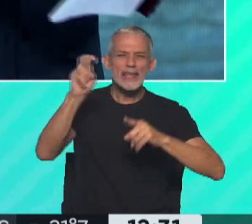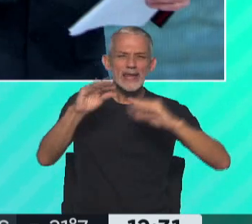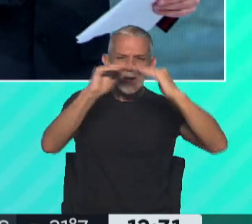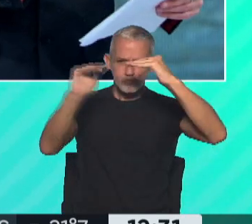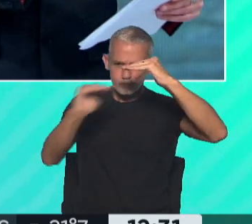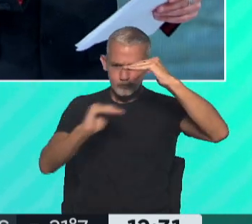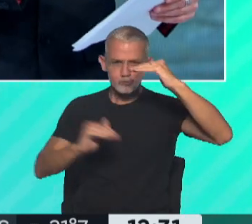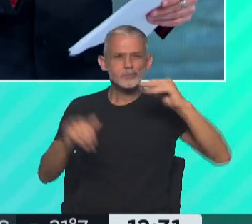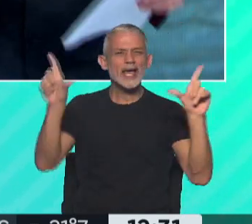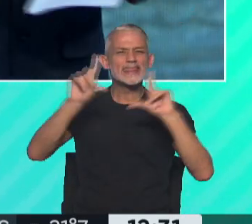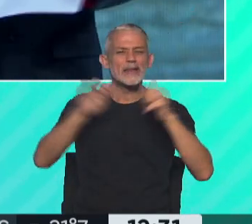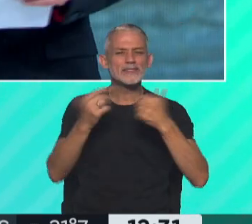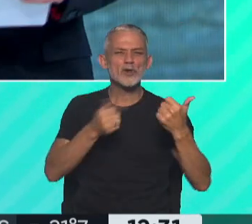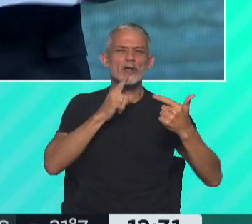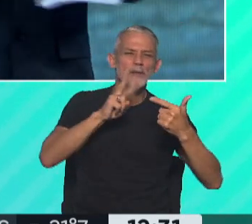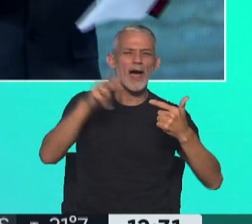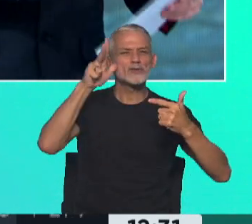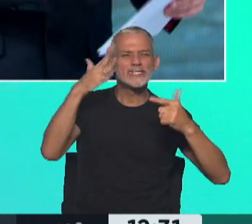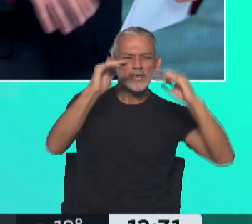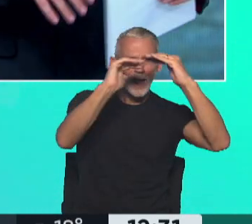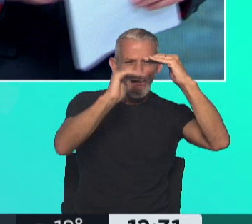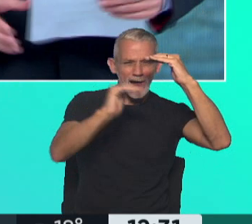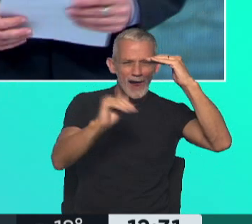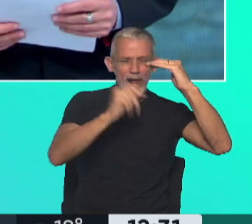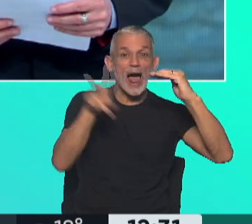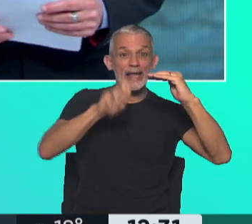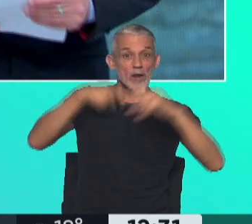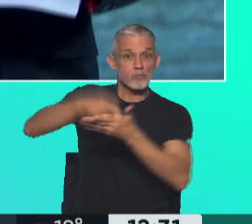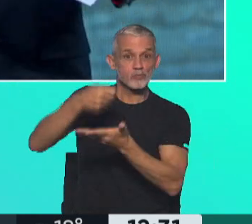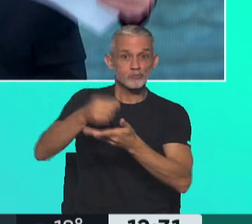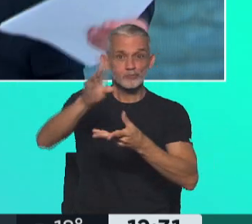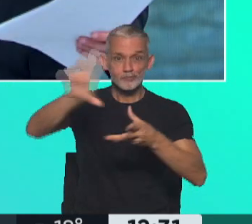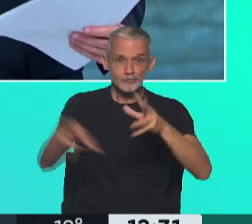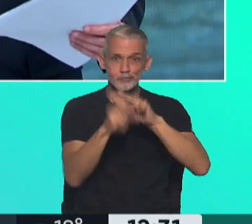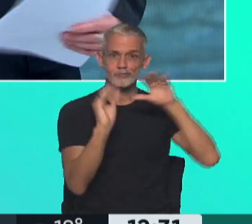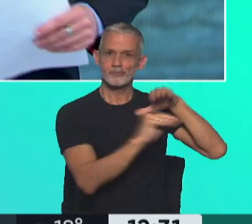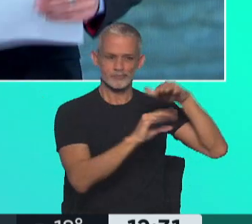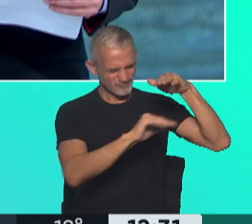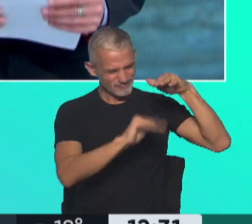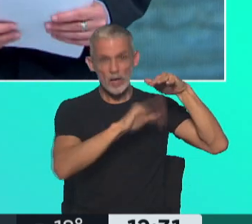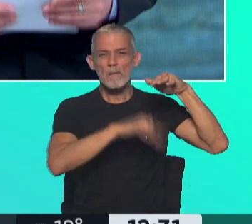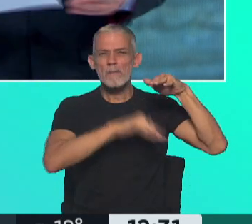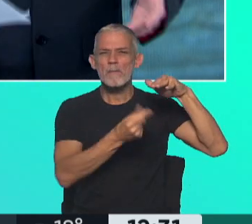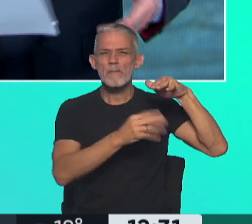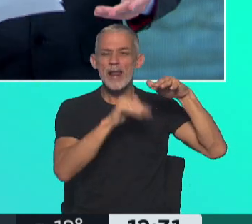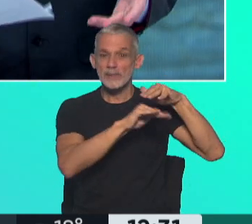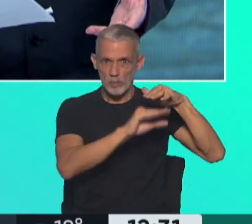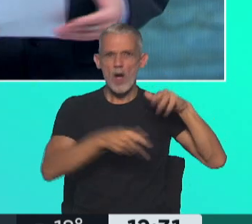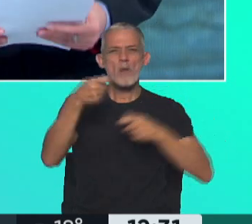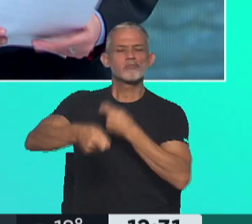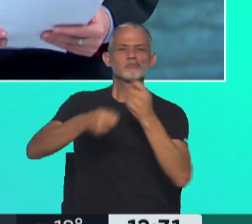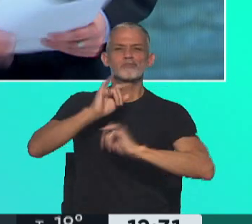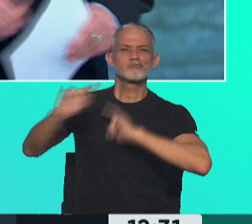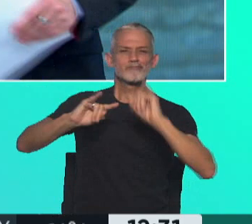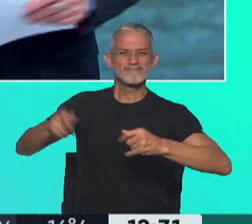aire que utilizan los canales de televisión que también generaba un pozo ya aporta de ese fondo y con ese fondo es con que se subvencionan y se